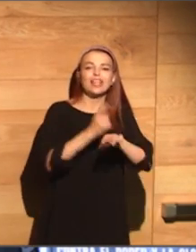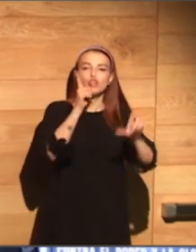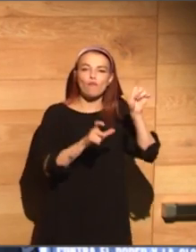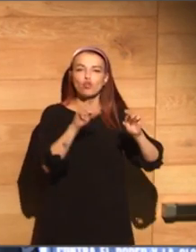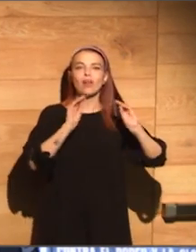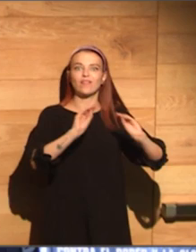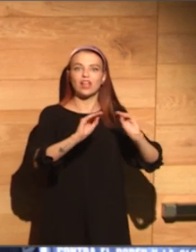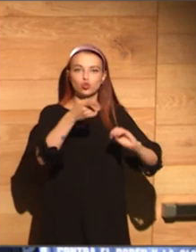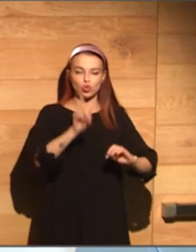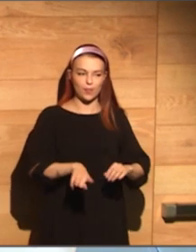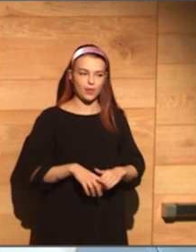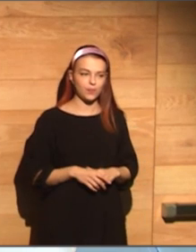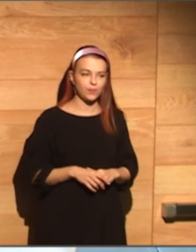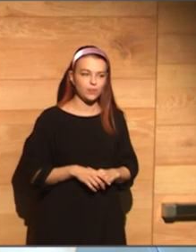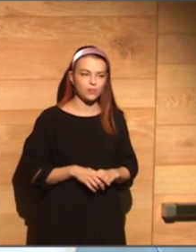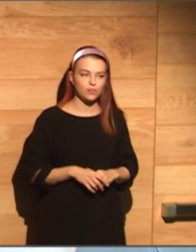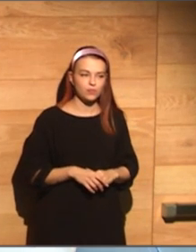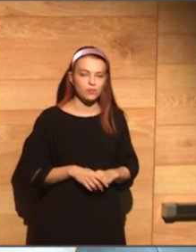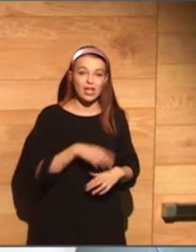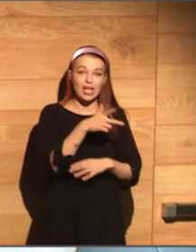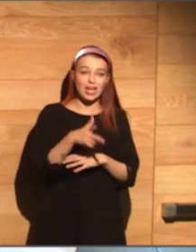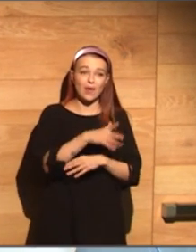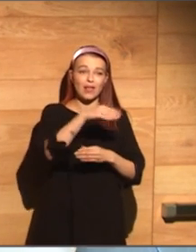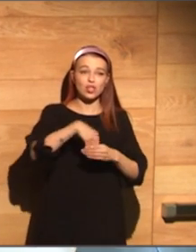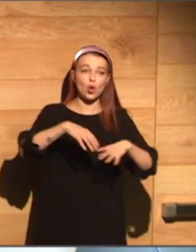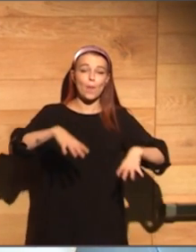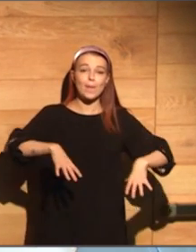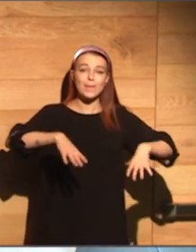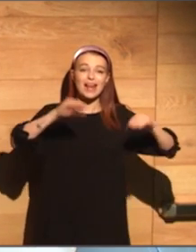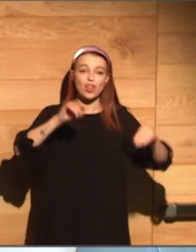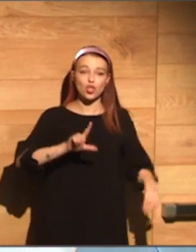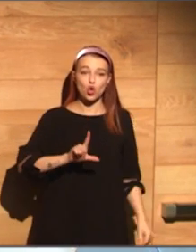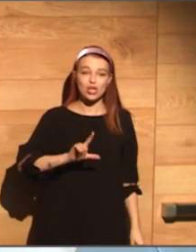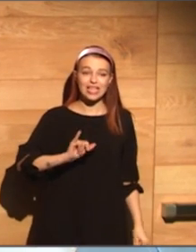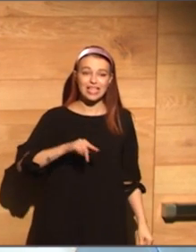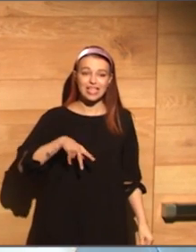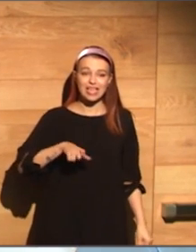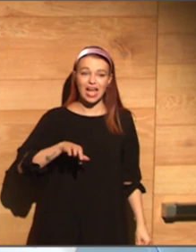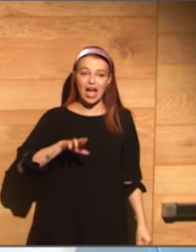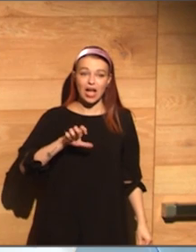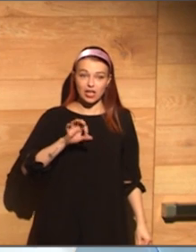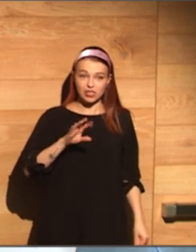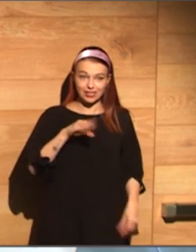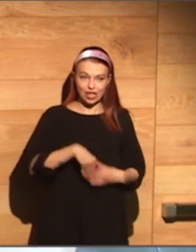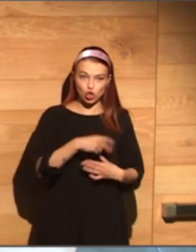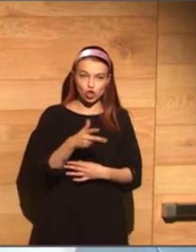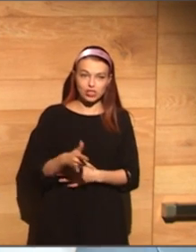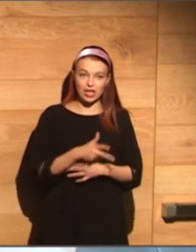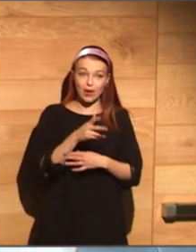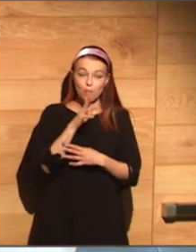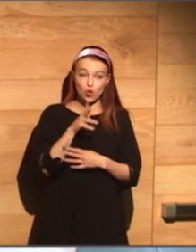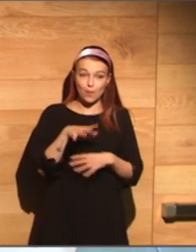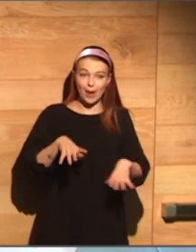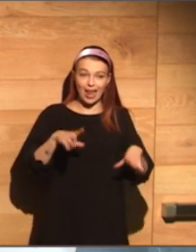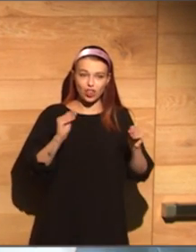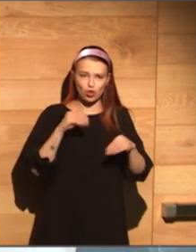de Gonzalo Suárez. Permíteme decir una cosa. Se rueda en el palacio este, el palacio de Linares. El palacio de Linares, que estaba así, como sale en la película. Estaba abandonado. Estaba abandonado.